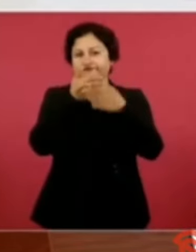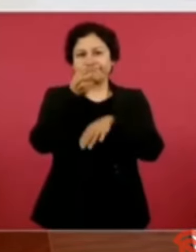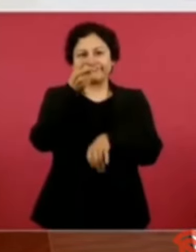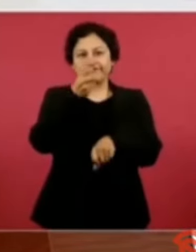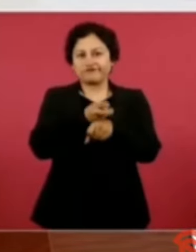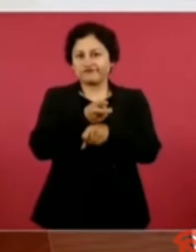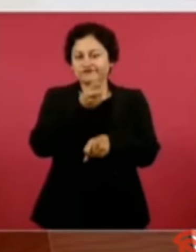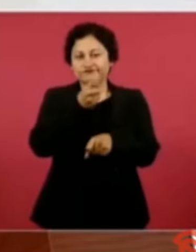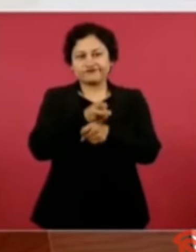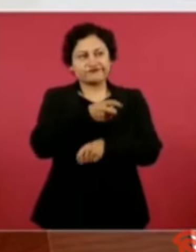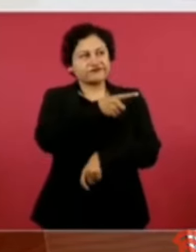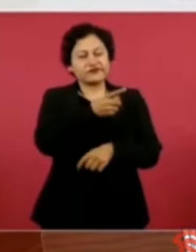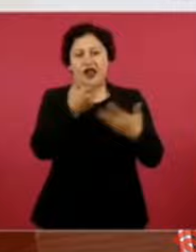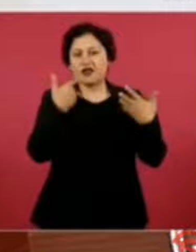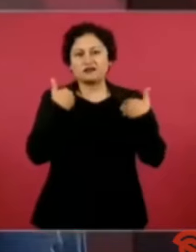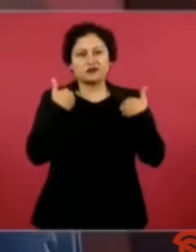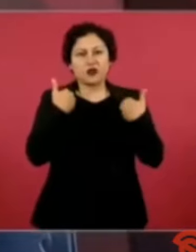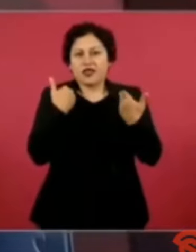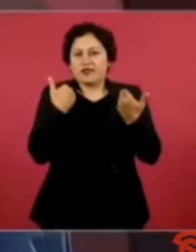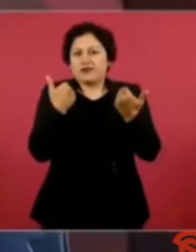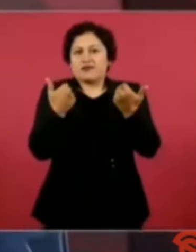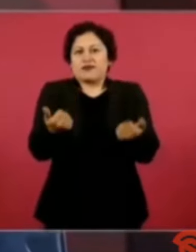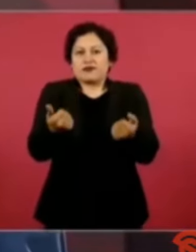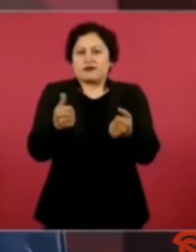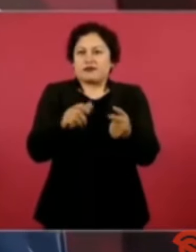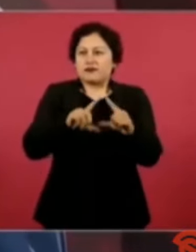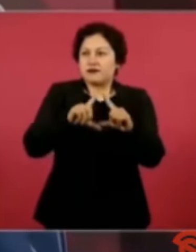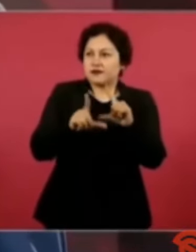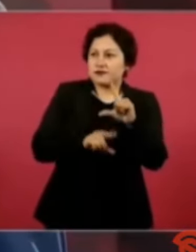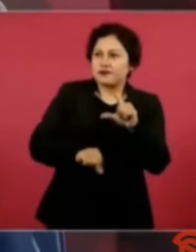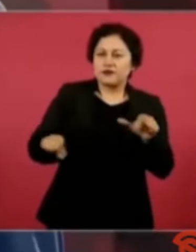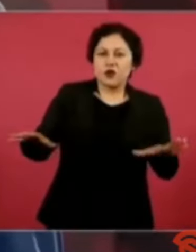a entender la nueva realidad del país.